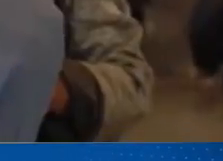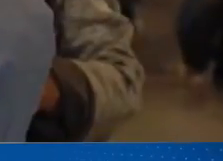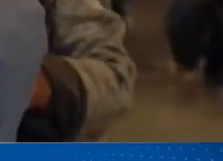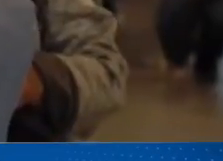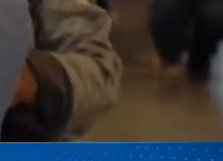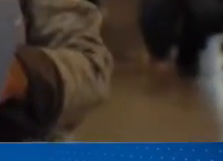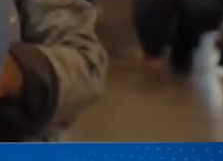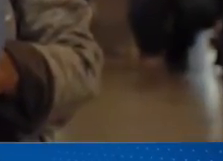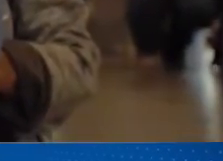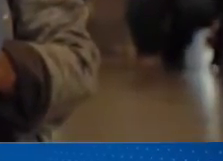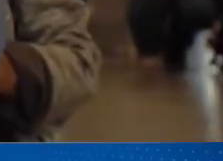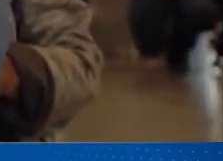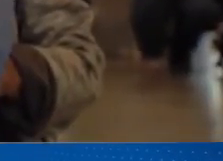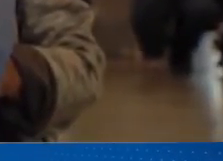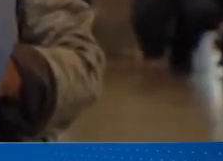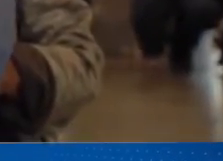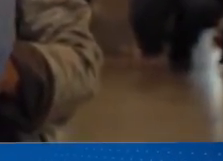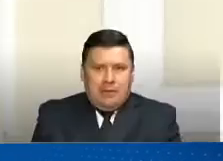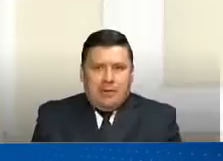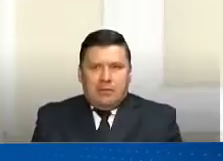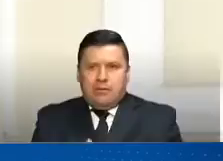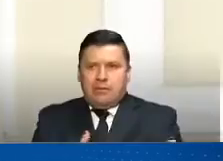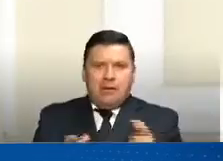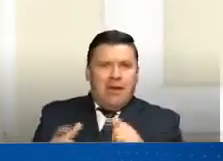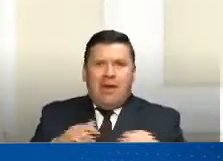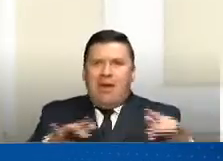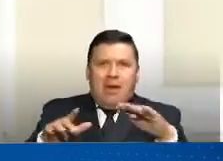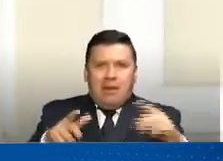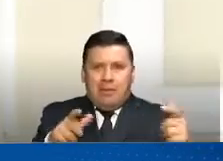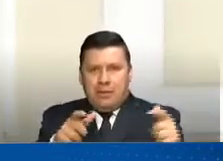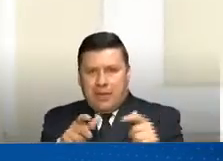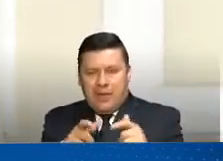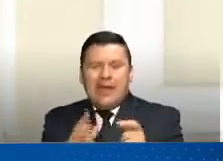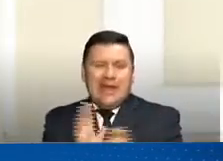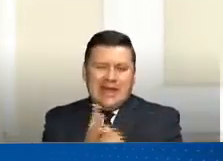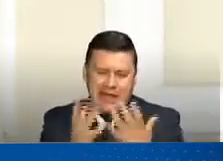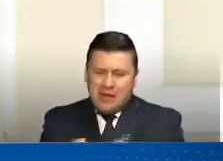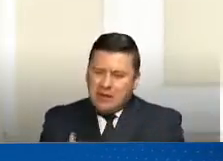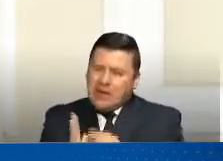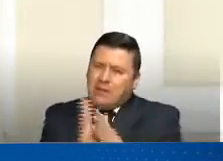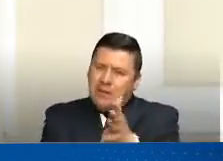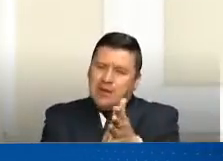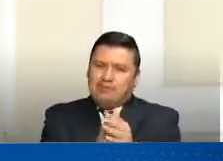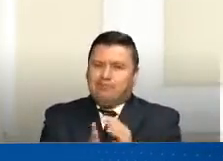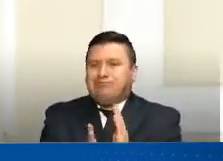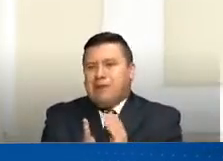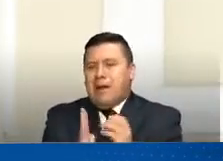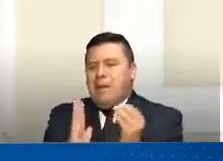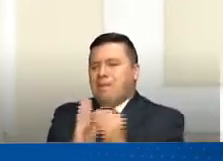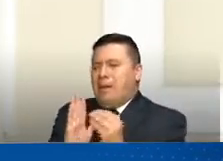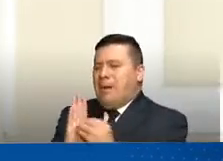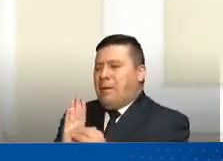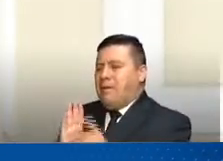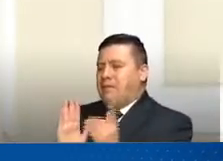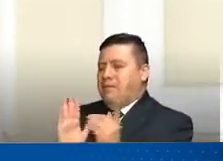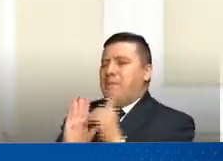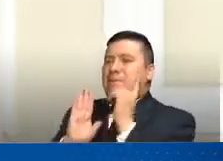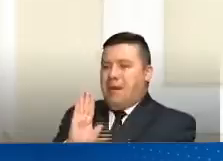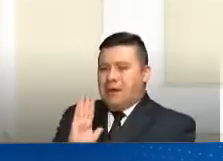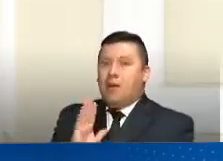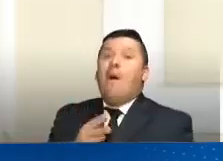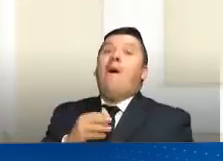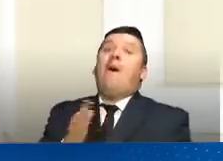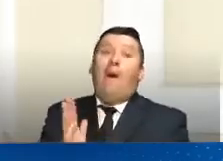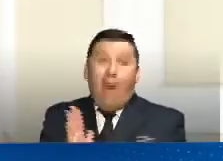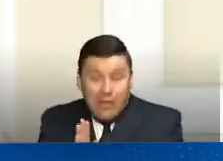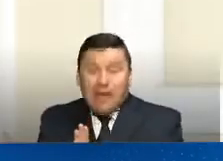pandemia de desempleo, de pobreza o recesión. También hace referencia a este paquete de medidas que, una vez más, lo